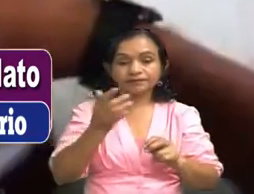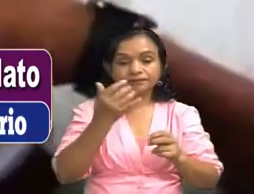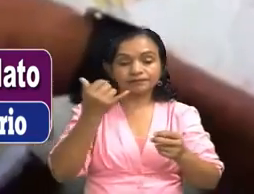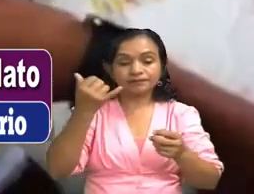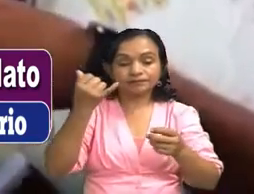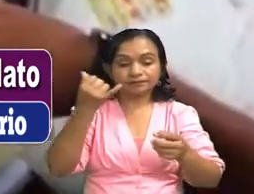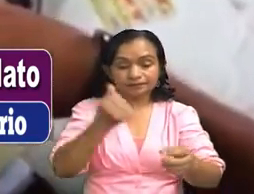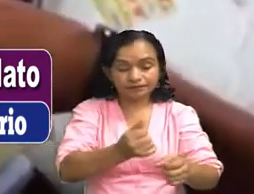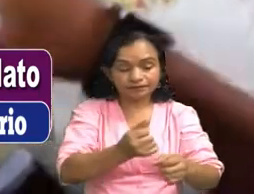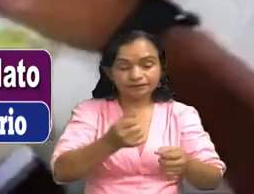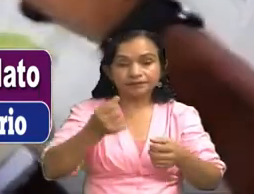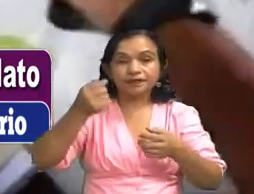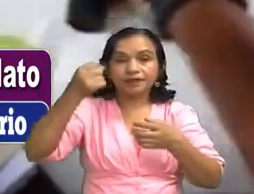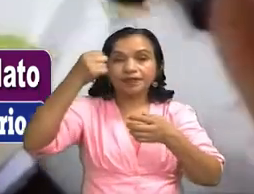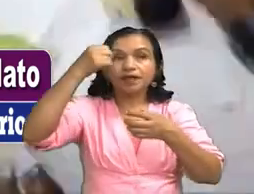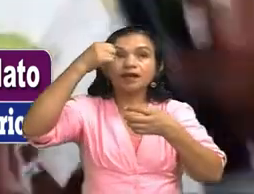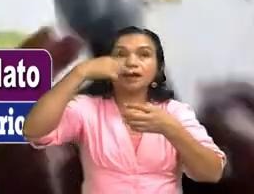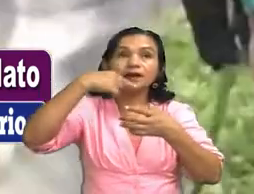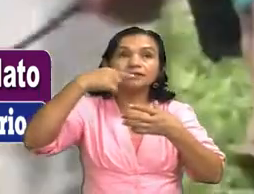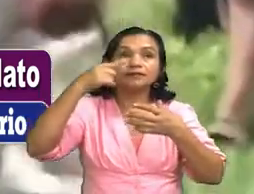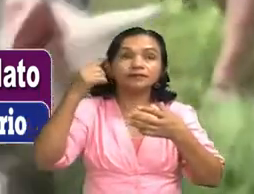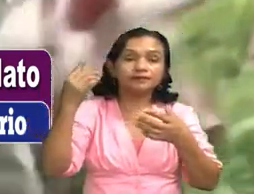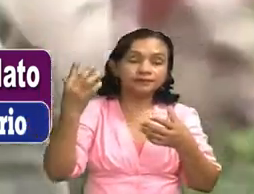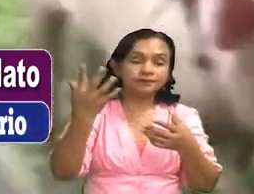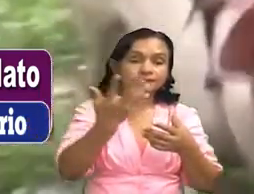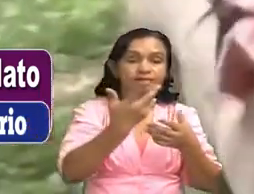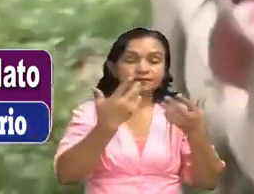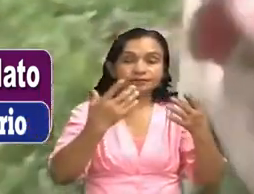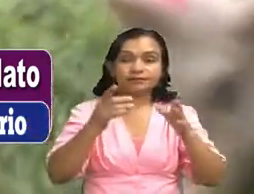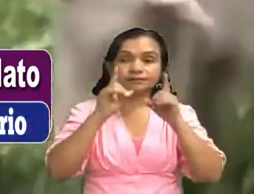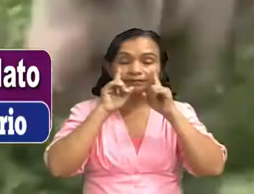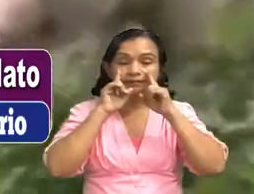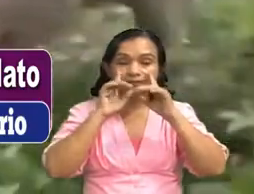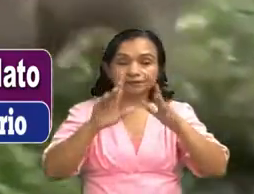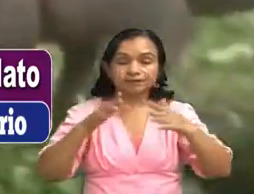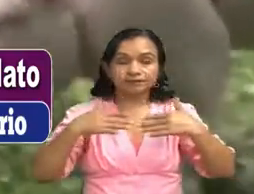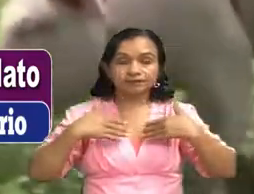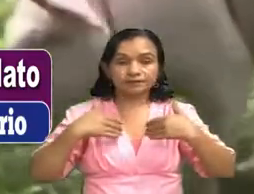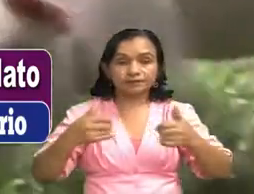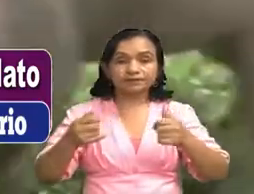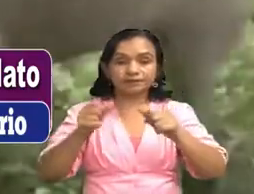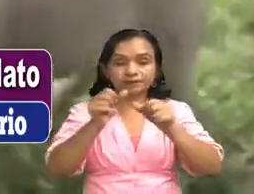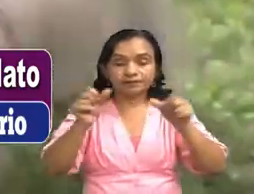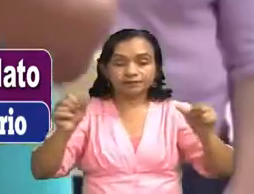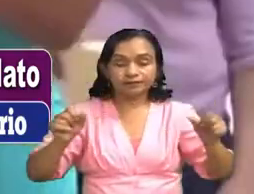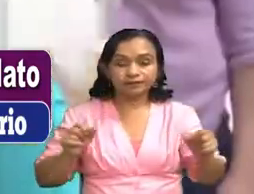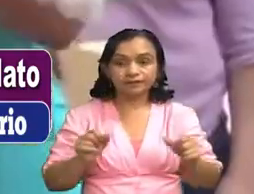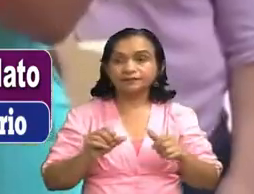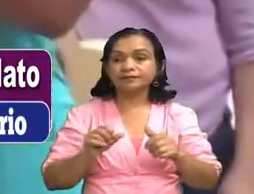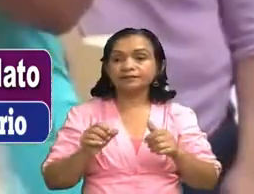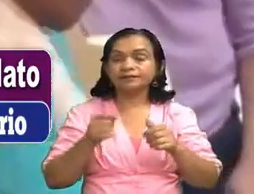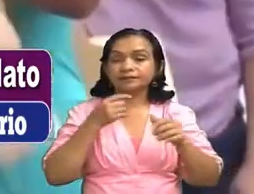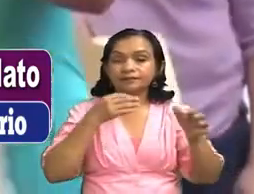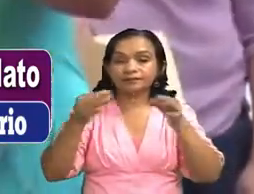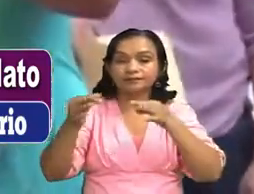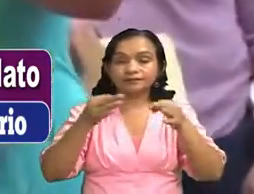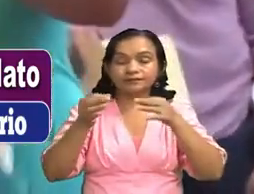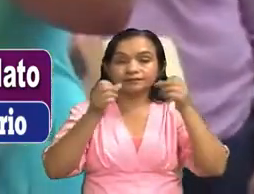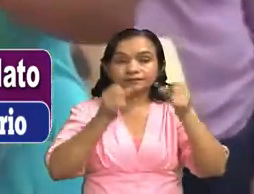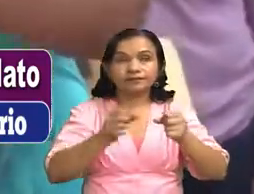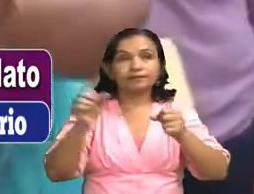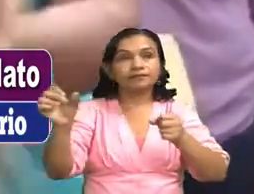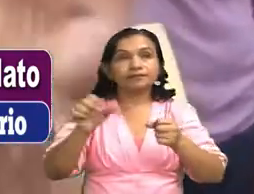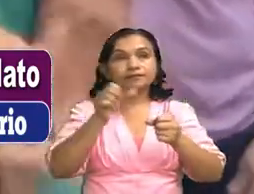vacunación, todo lo que tenga que ver con seguridad. Y es muy importante animal. También explicar, compañero, que esto, a diferencia de